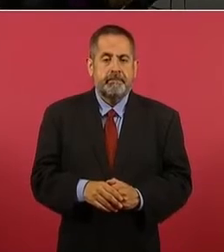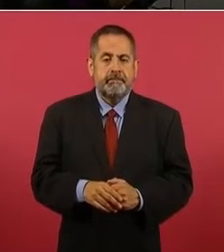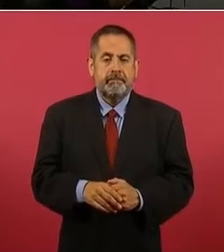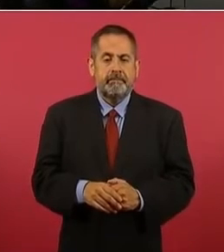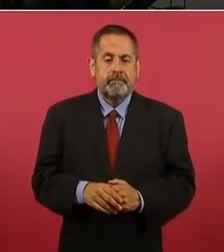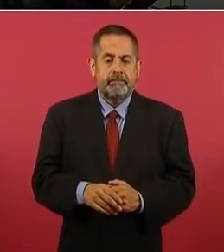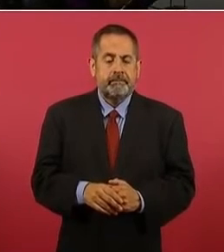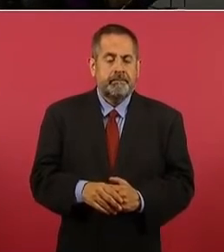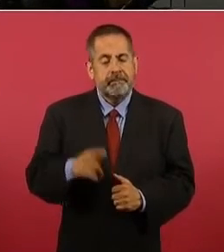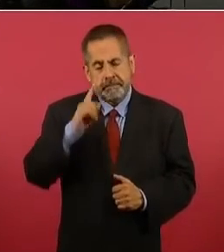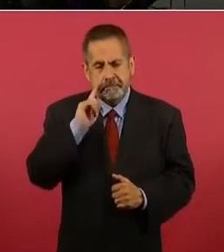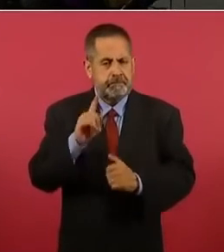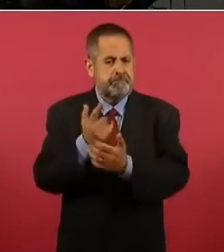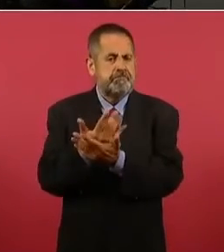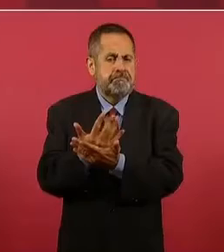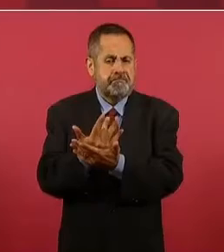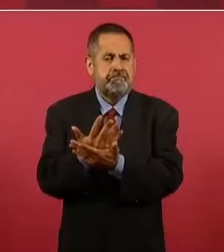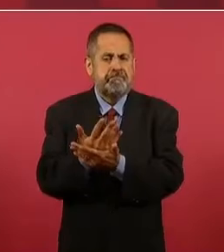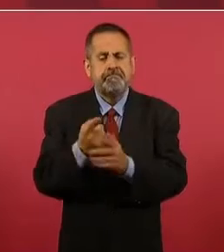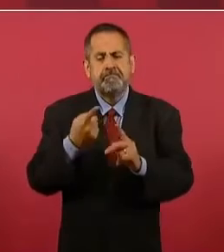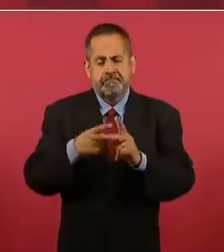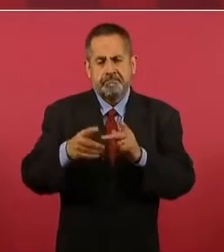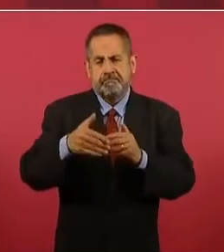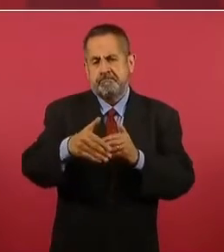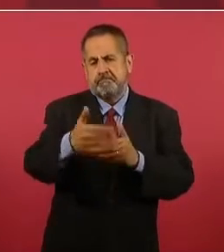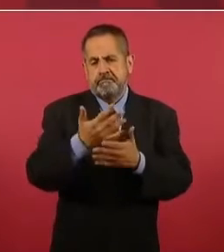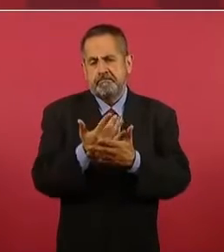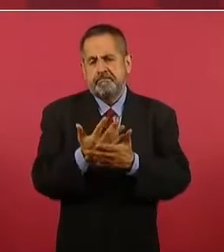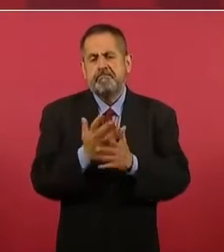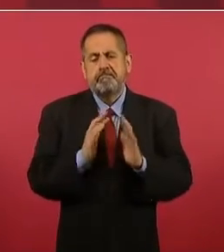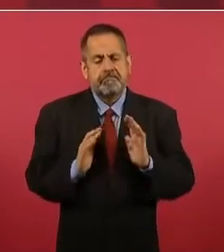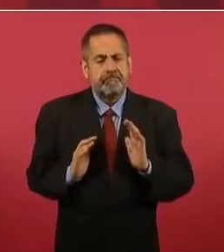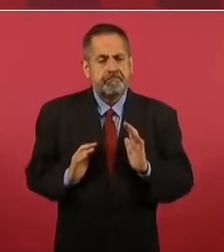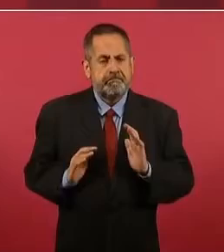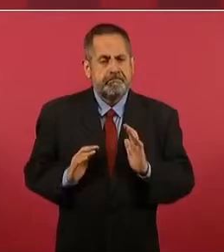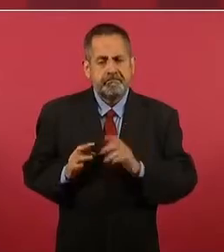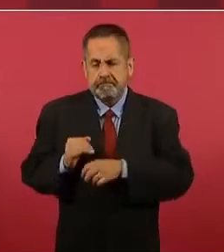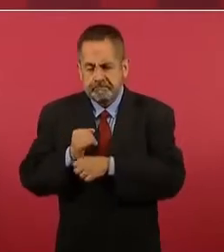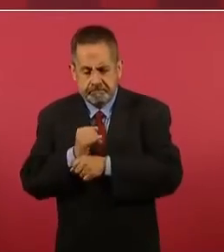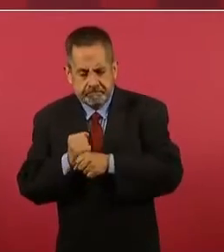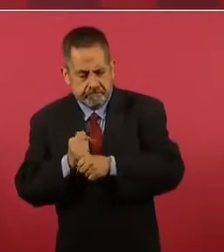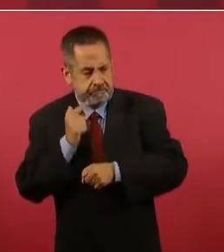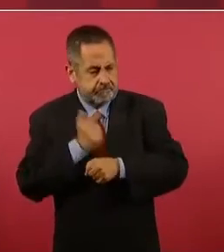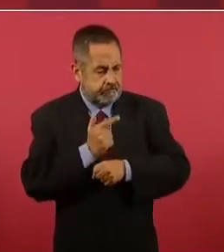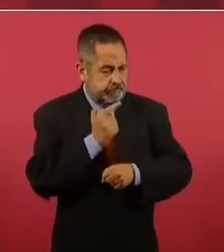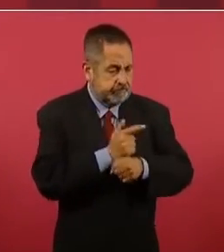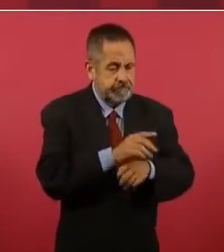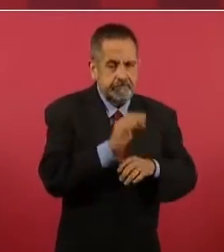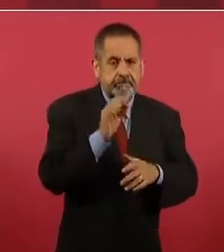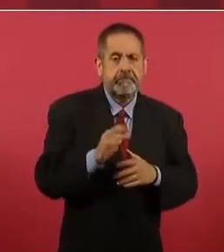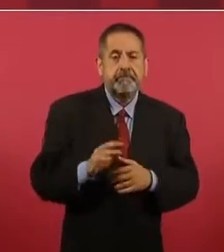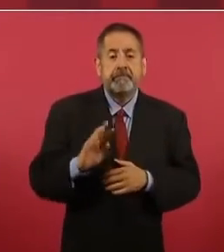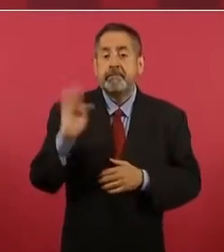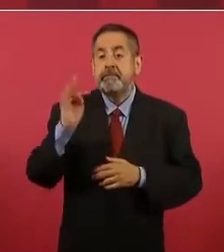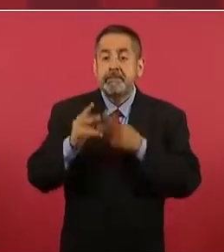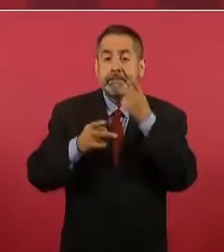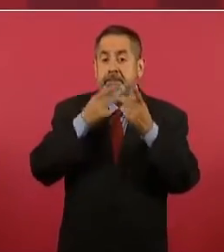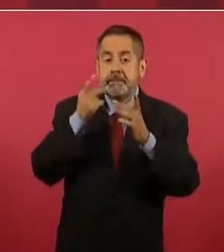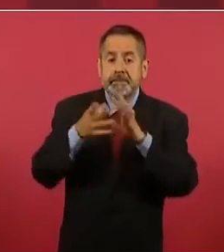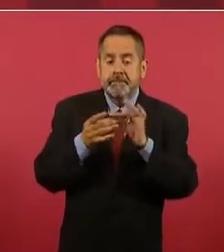Vamos a esperar la investigación, porque si no,